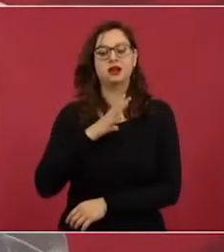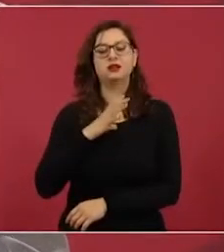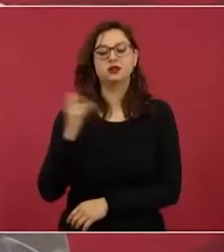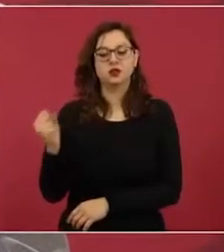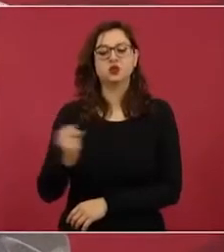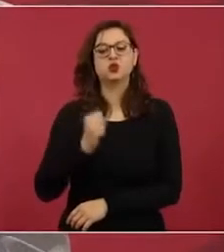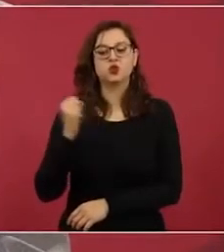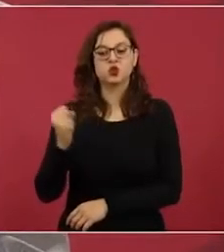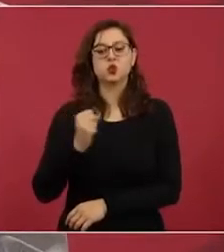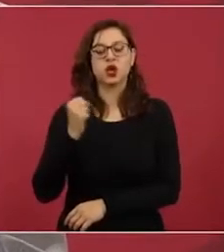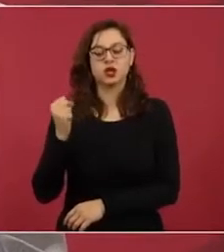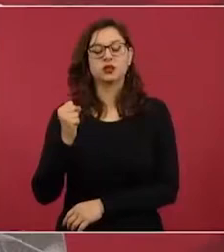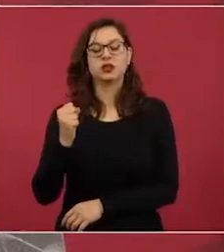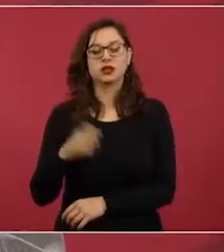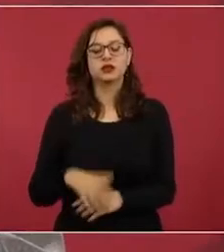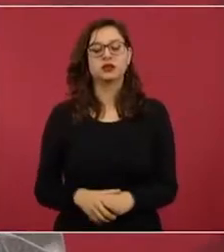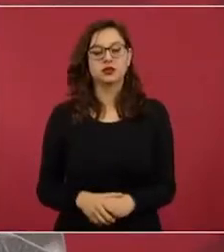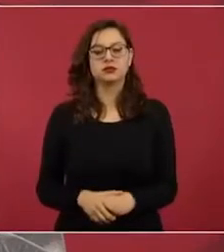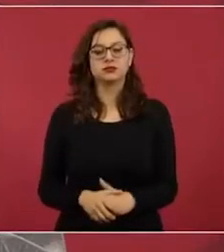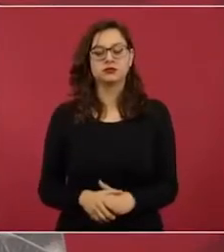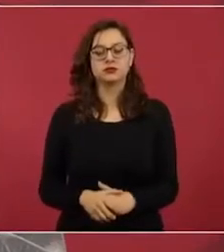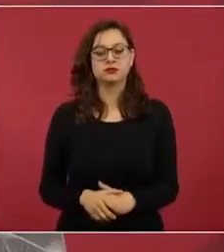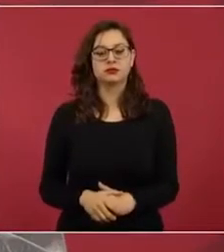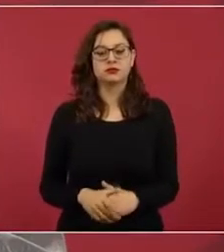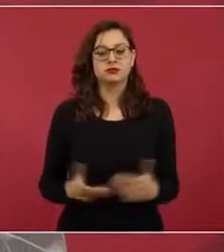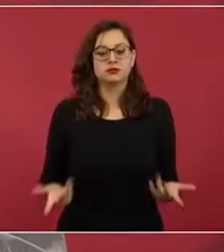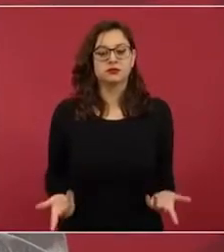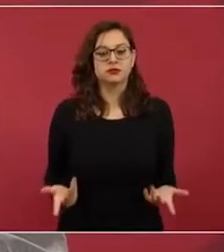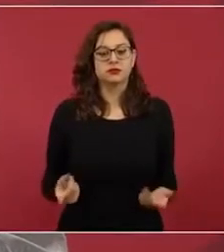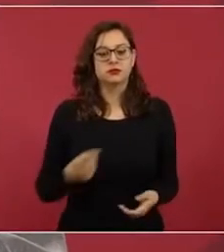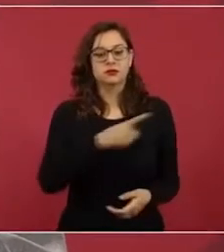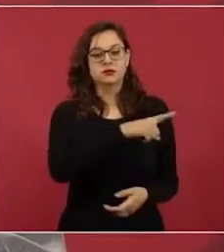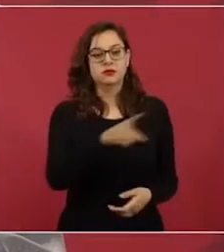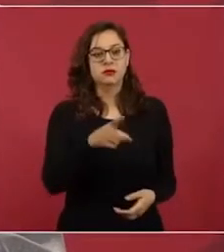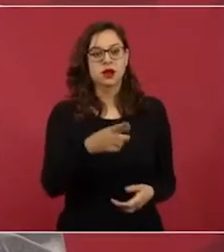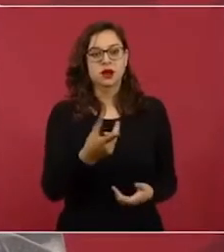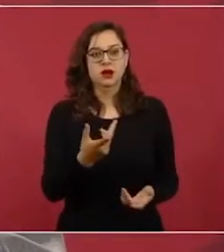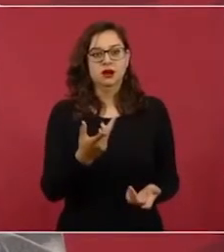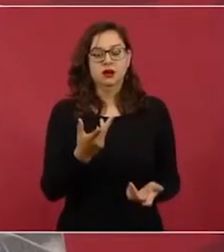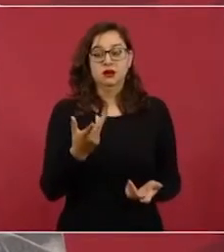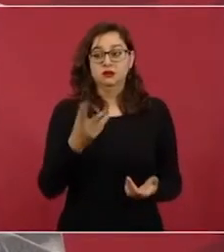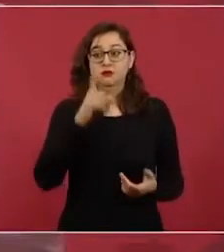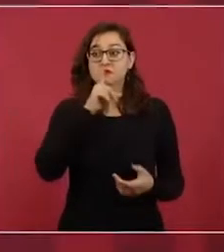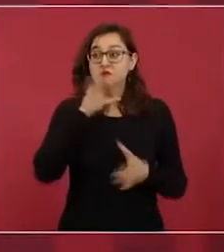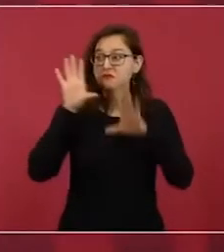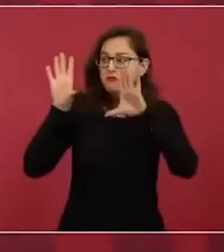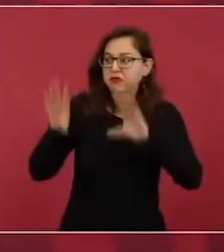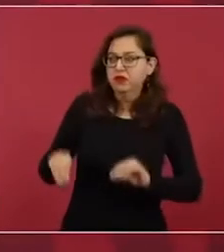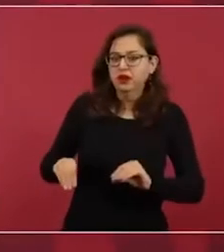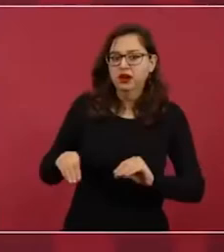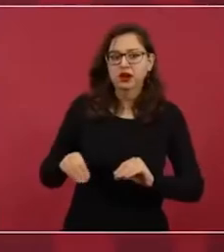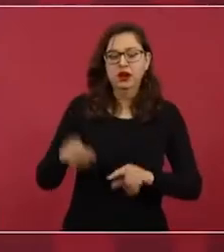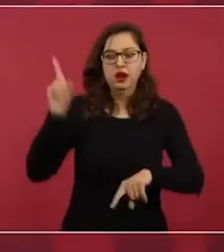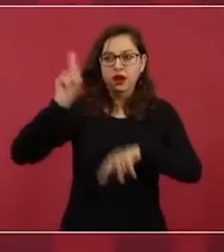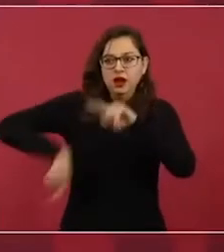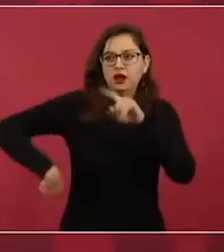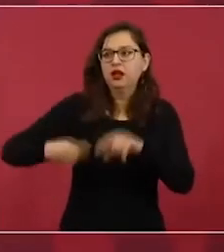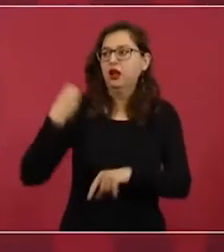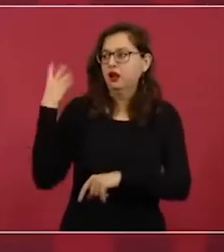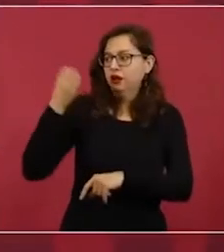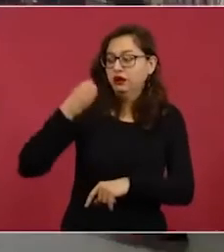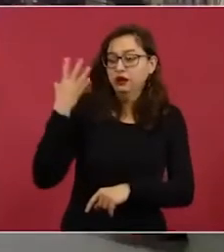No creo que se atrevan a censurarnos, ¿no? ¿Ustedes creen que se